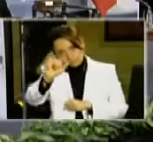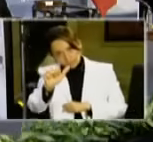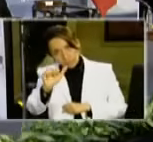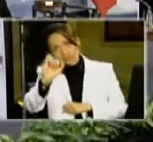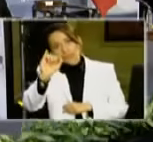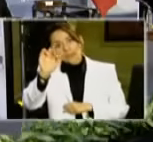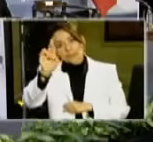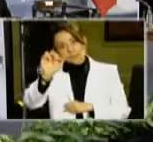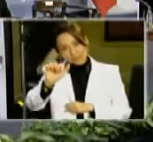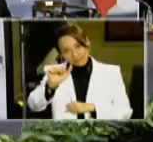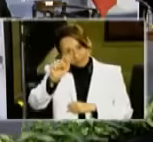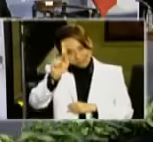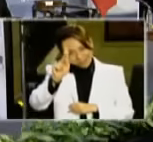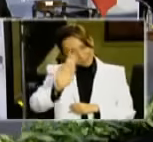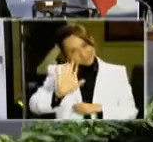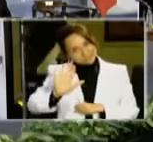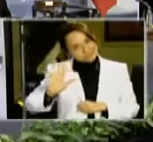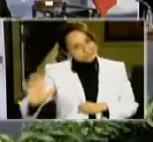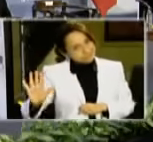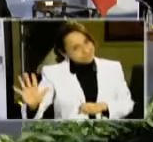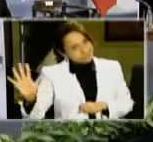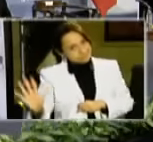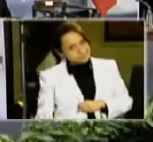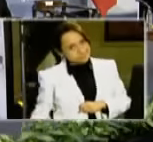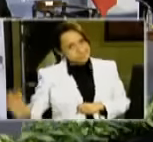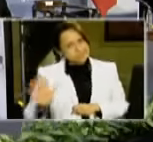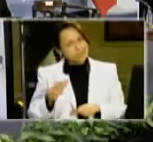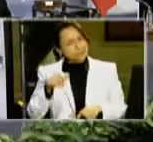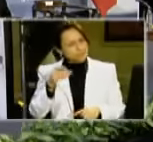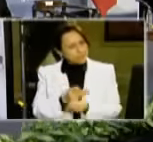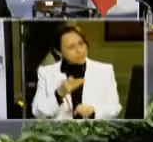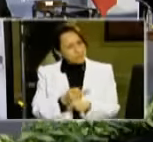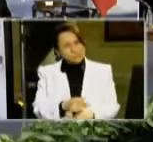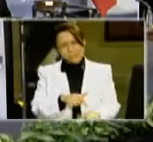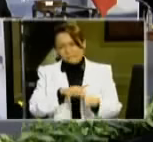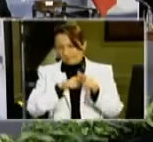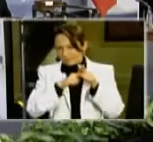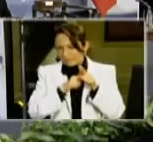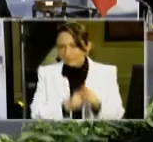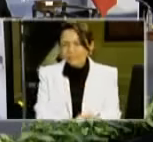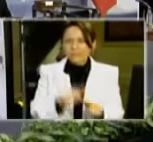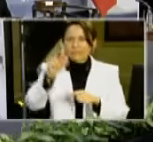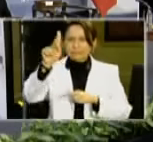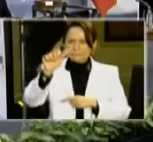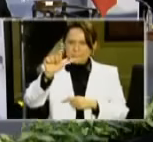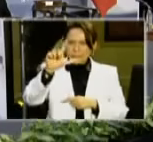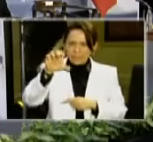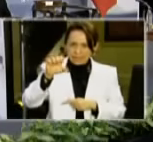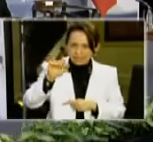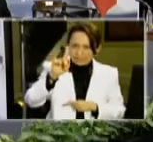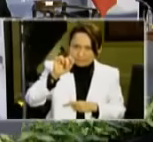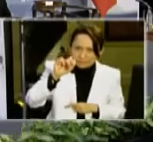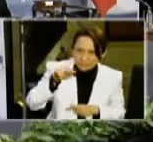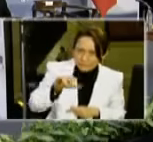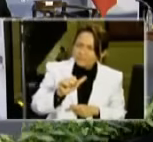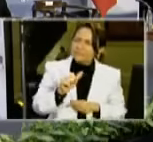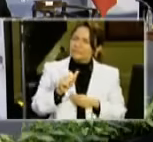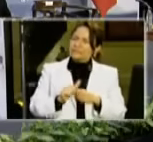más violento. Y el conflicto se mantiene en Gaza y Palestina, avanza en Yemen, subsiste en Libia y el Cuerno de